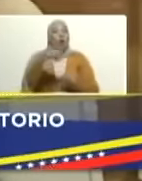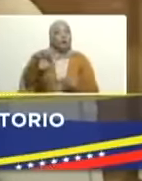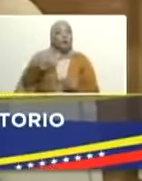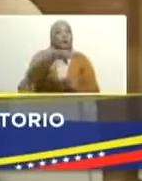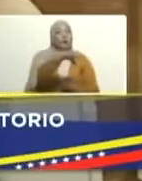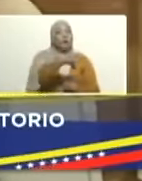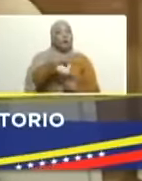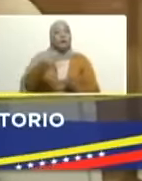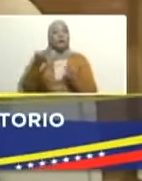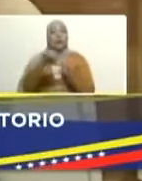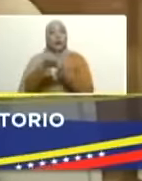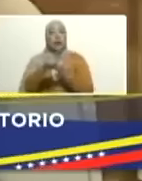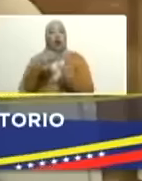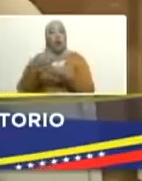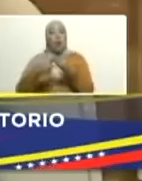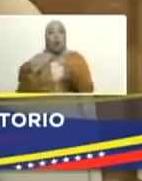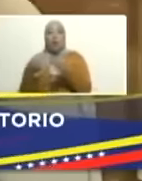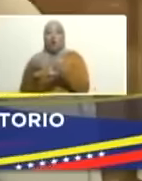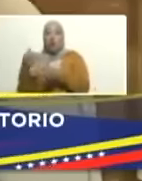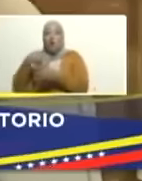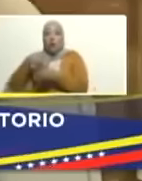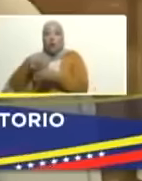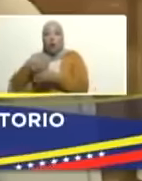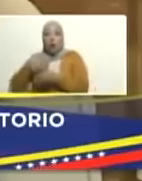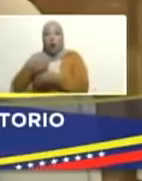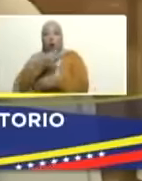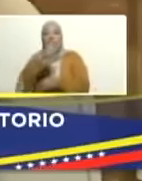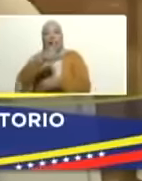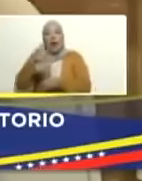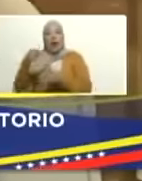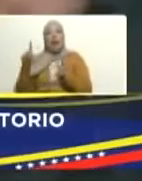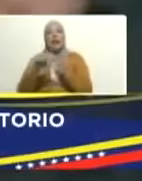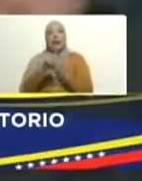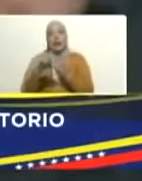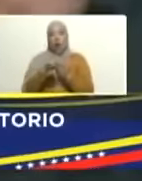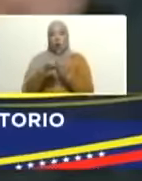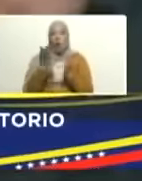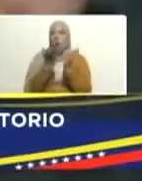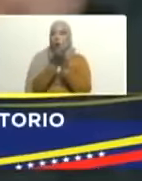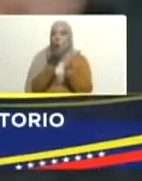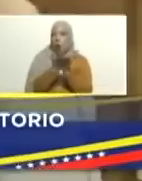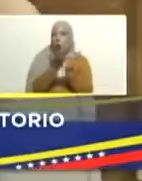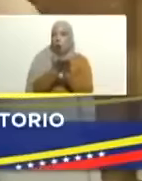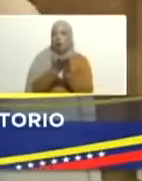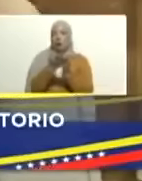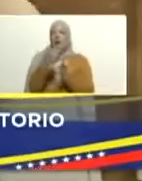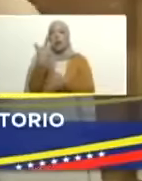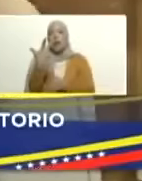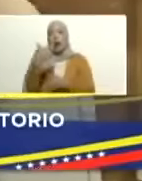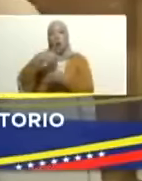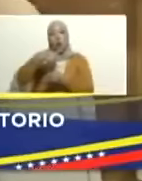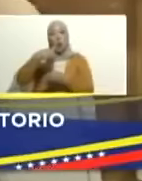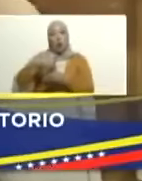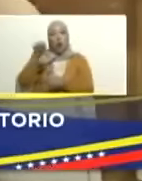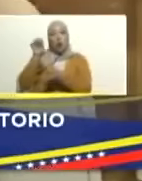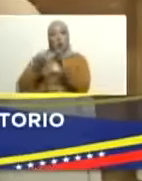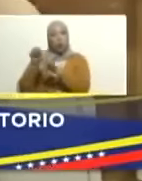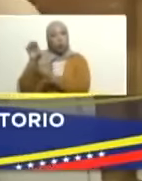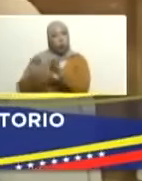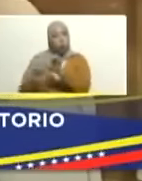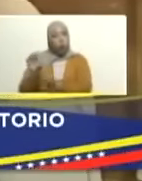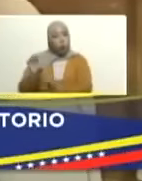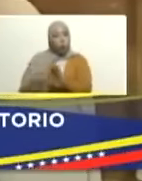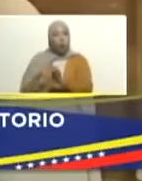constitución de las mesas electorales y también, por supuesto, las correspondientes auditorías pre-voto, la llamada auditoría cero cuando la máquina se